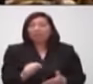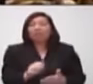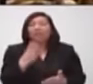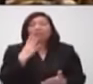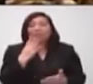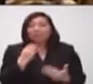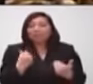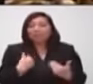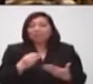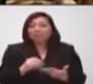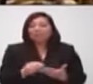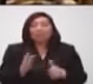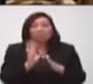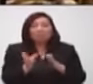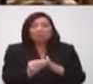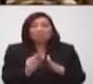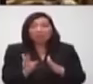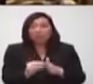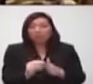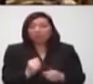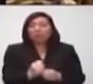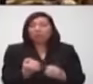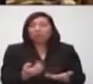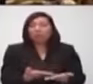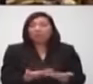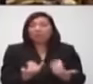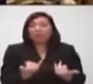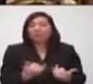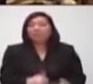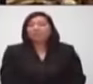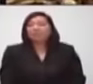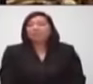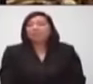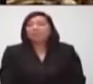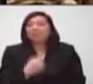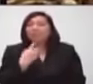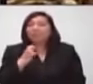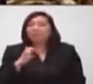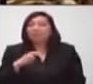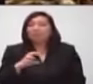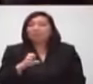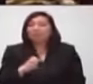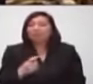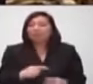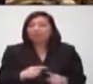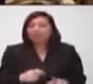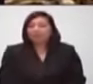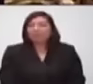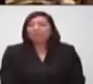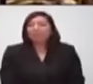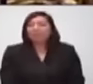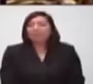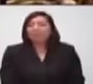experiencia acumulada y su vocación de servicio, dicho sea de paso, porque yo dirigí MAPE en algún momento, fui presidente de la